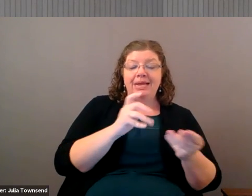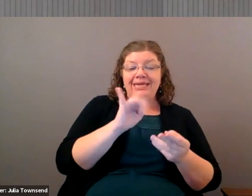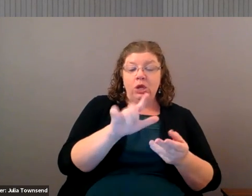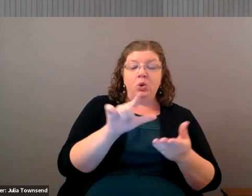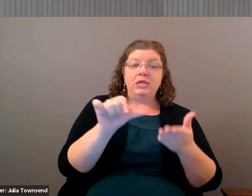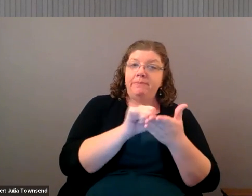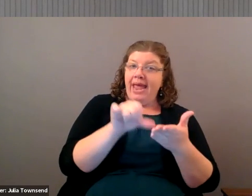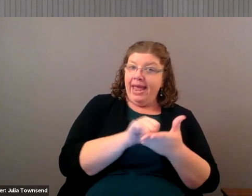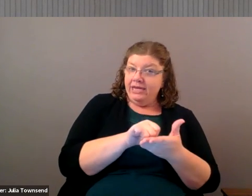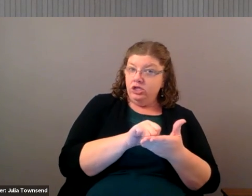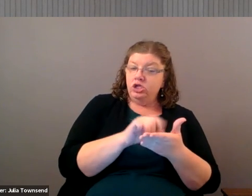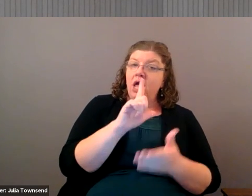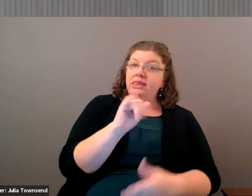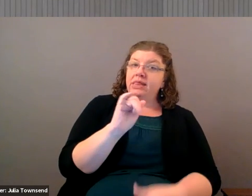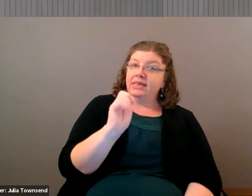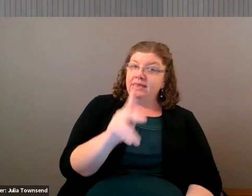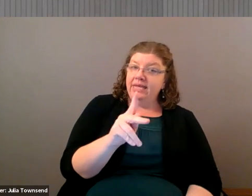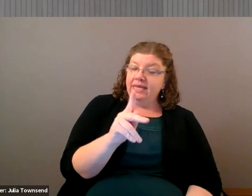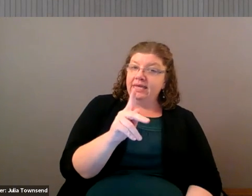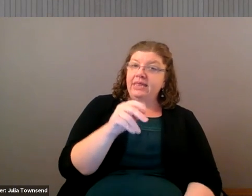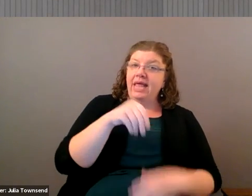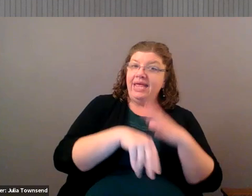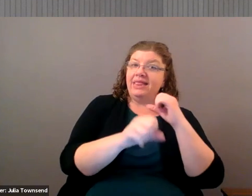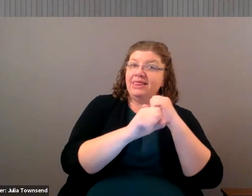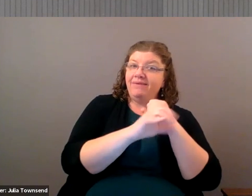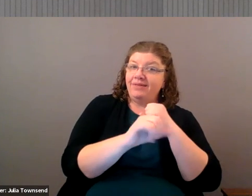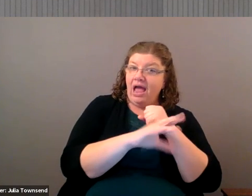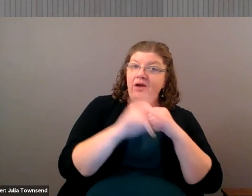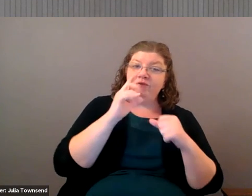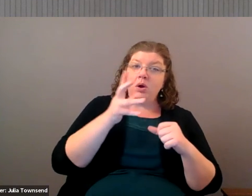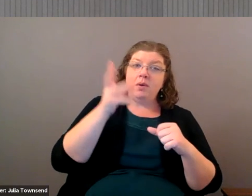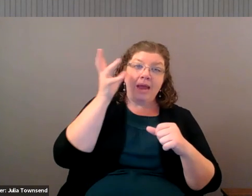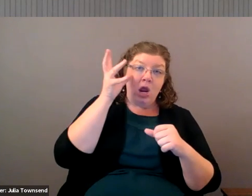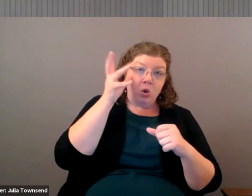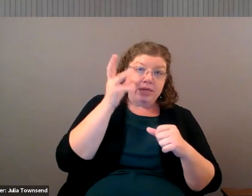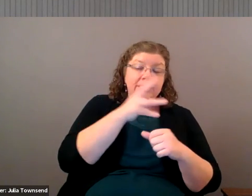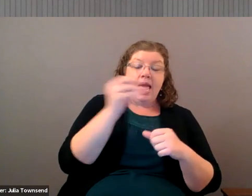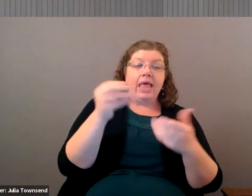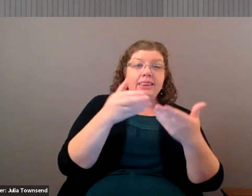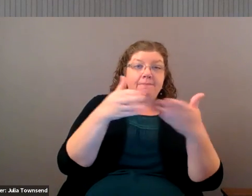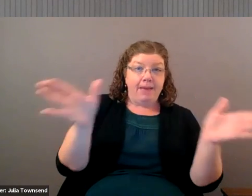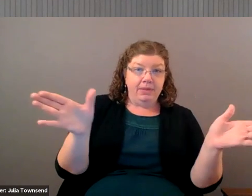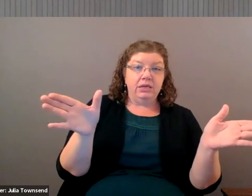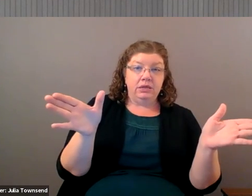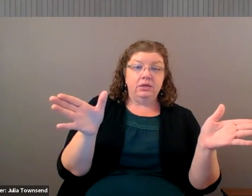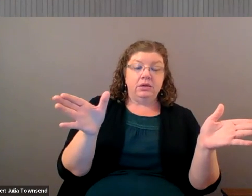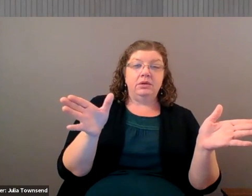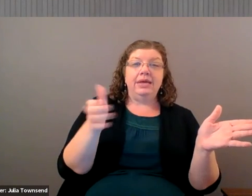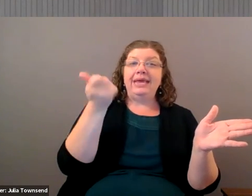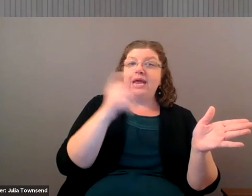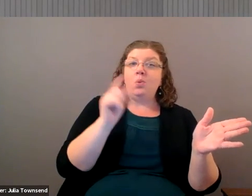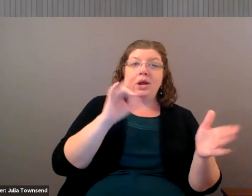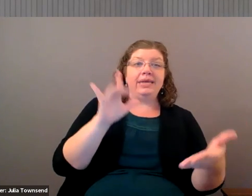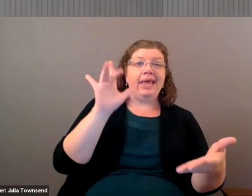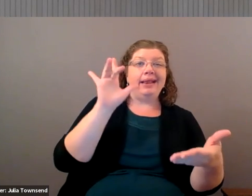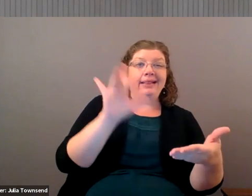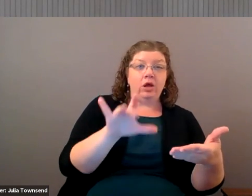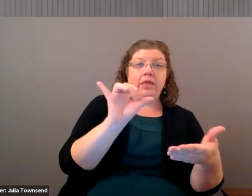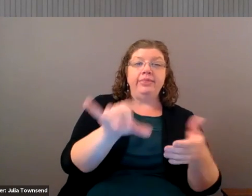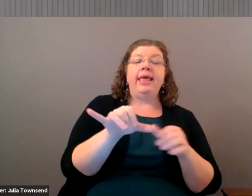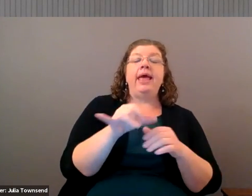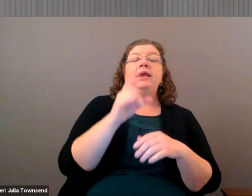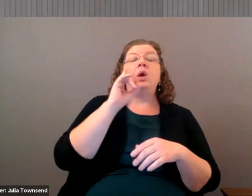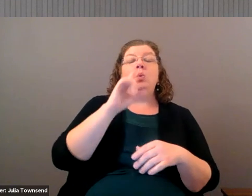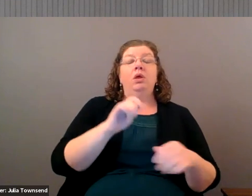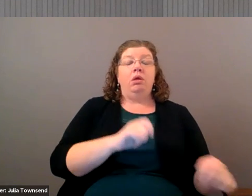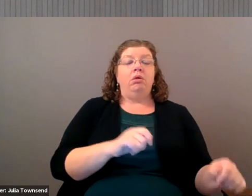y el enlace que está ahí en el volante para los padres y para el público. Cualquier persona puede hacerle